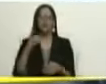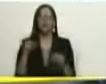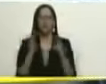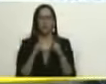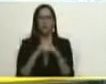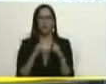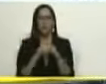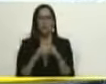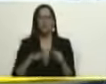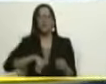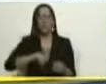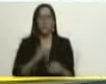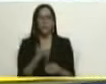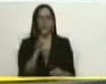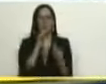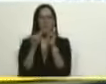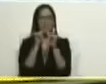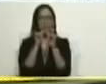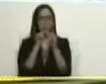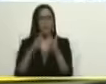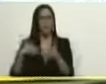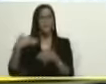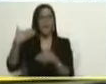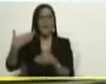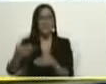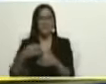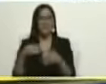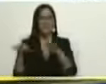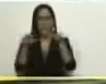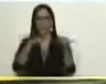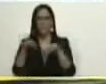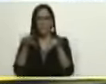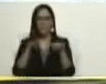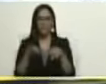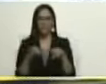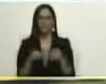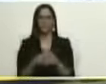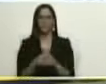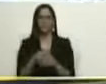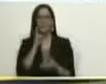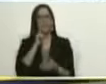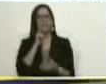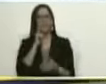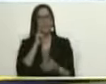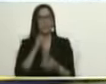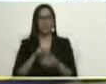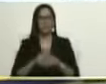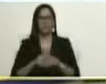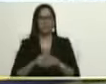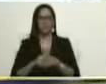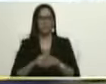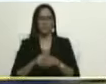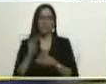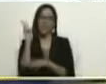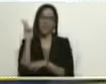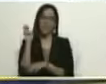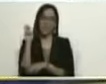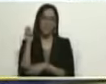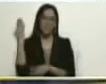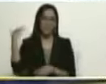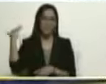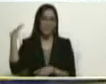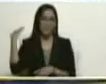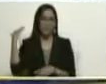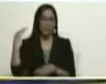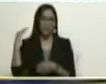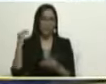pudiera difundir más allá de la manipulación, la tergiversación, las mentiras. El viernes pasado se